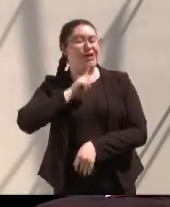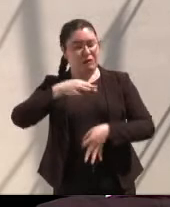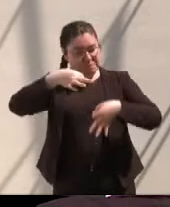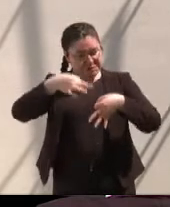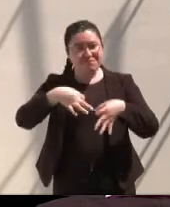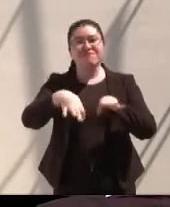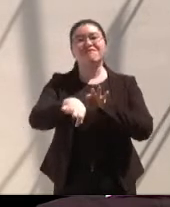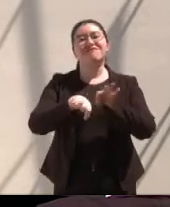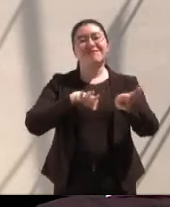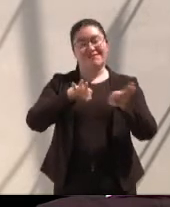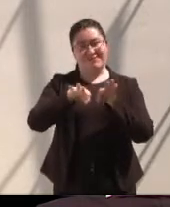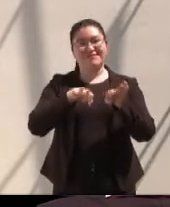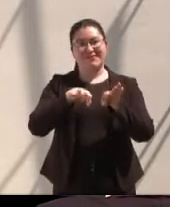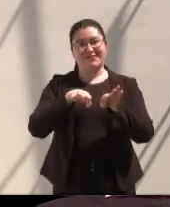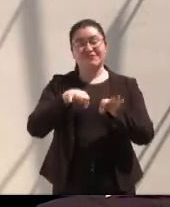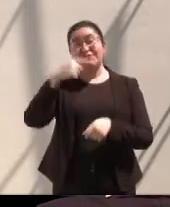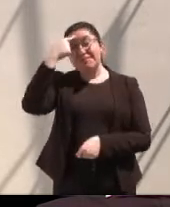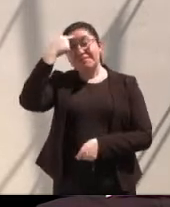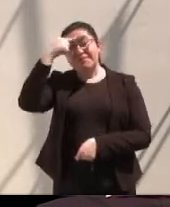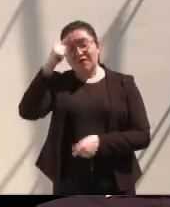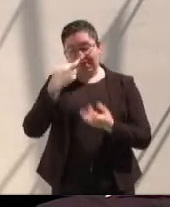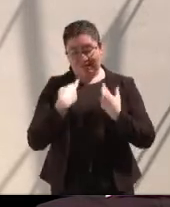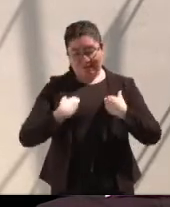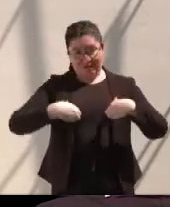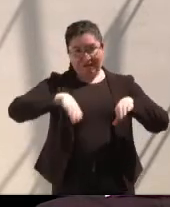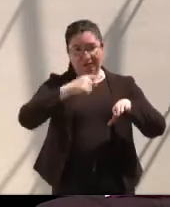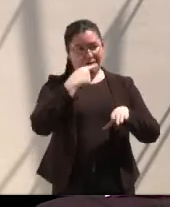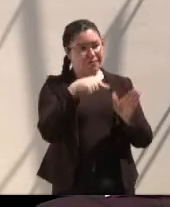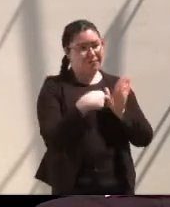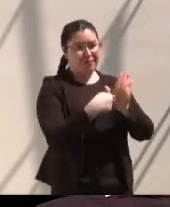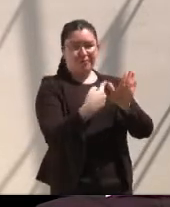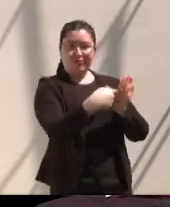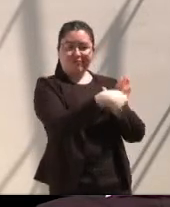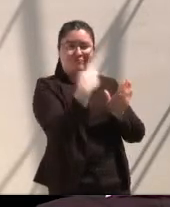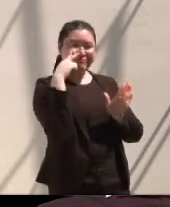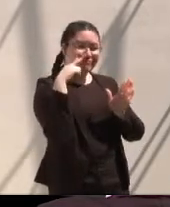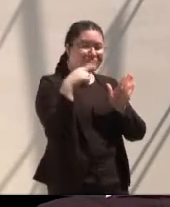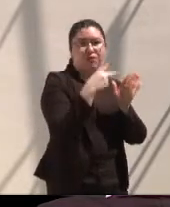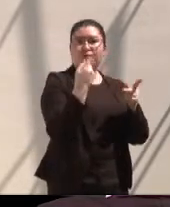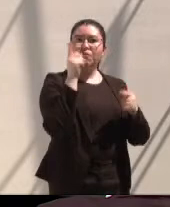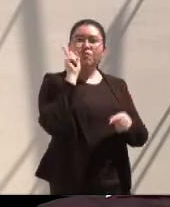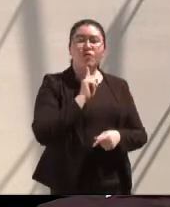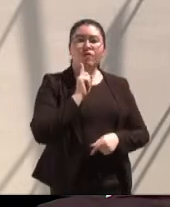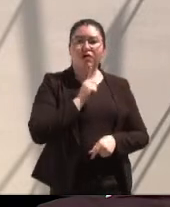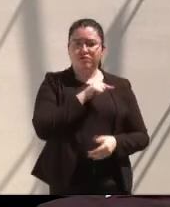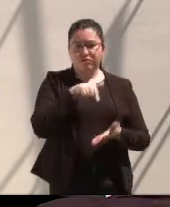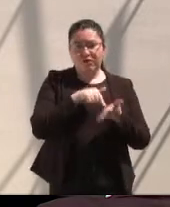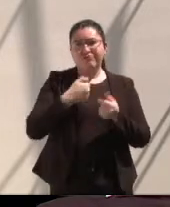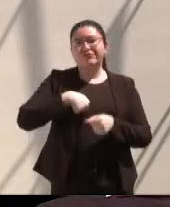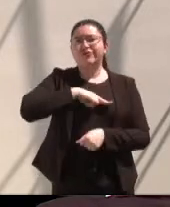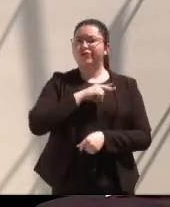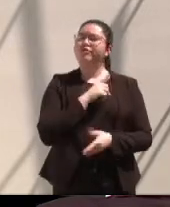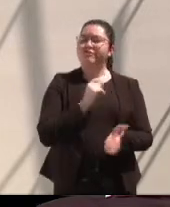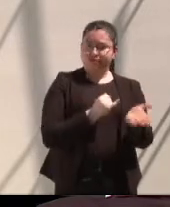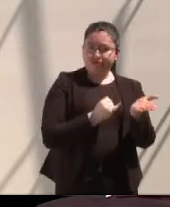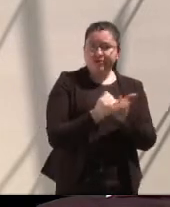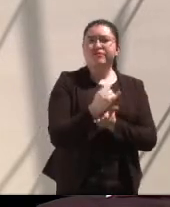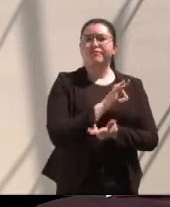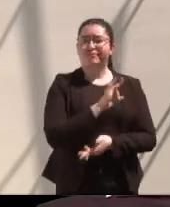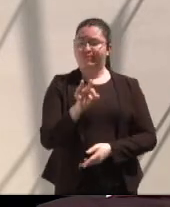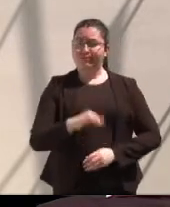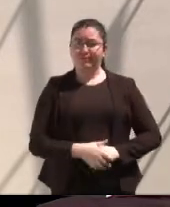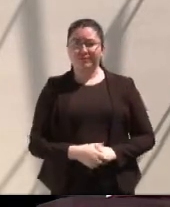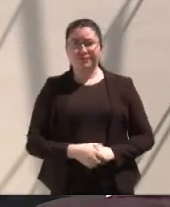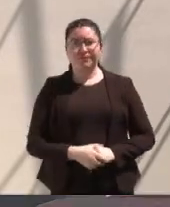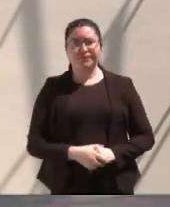las mujeres, a la representación de las mujeres en espacios en donde podamos tomar decisiones.